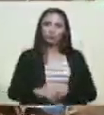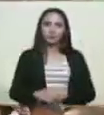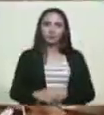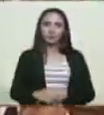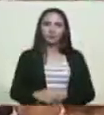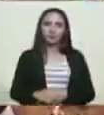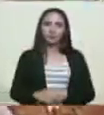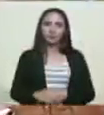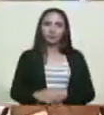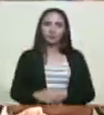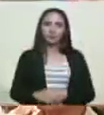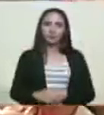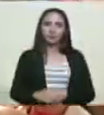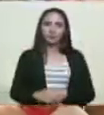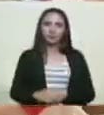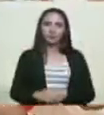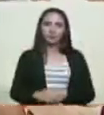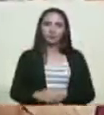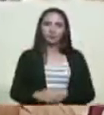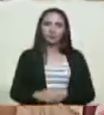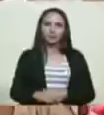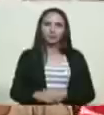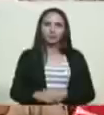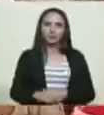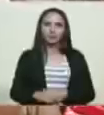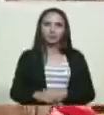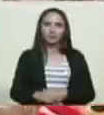Un nuevo tiempo.